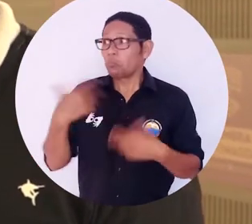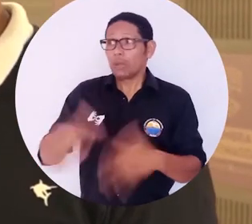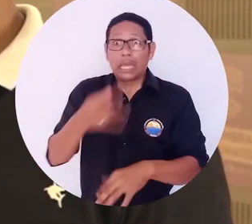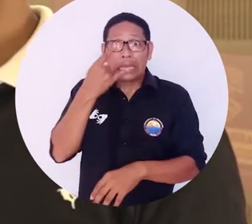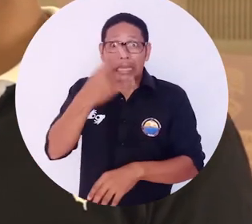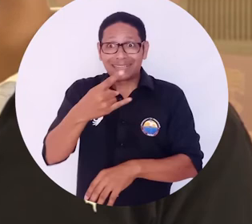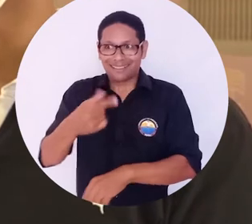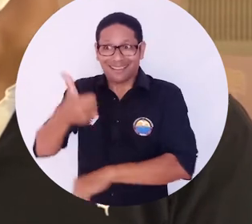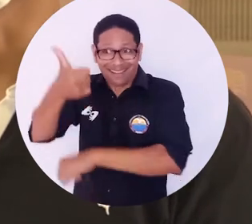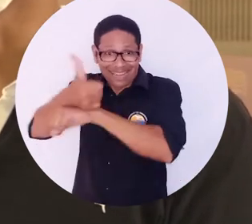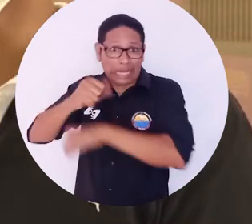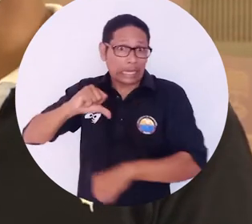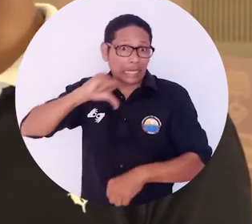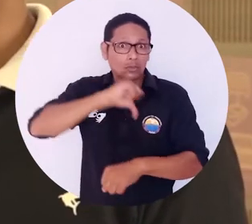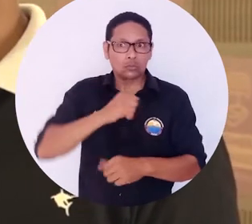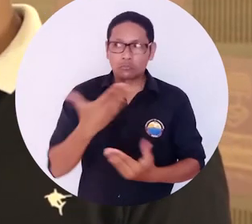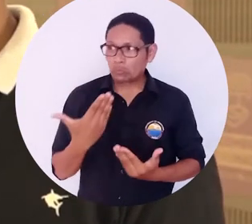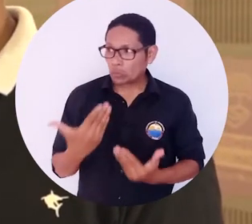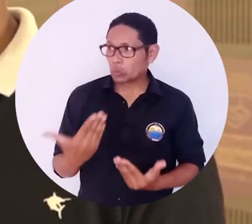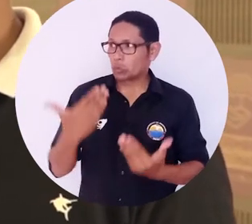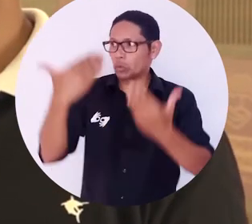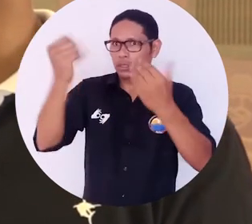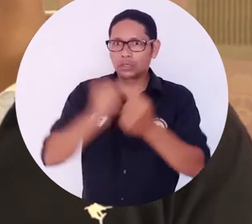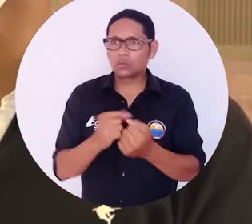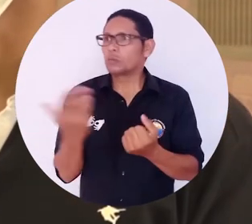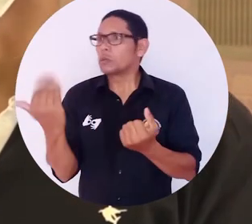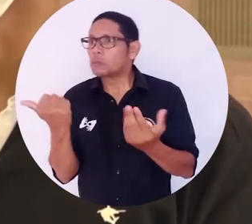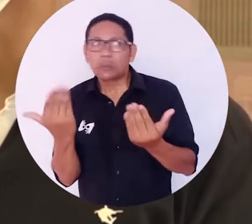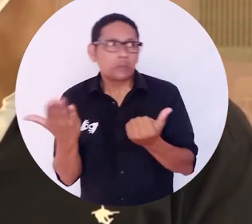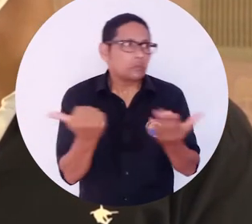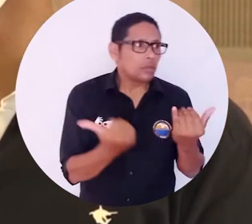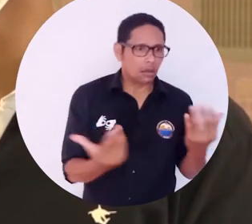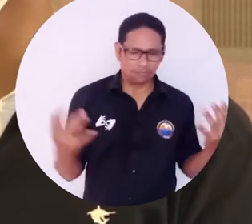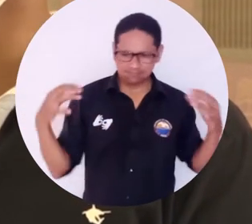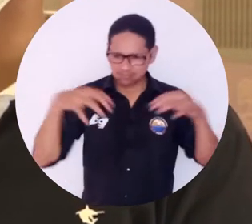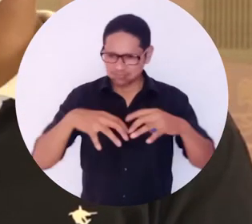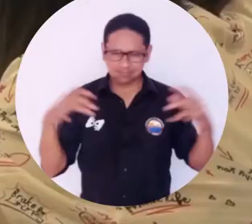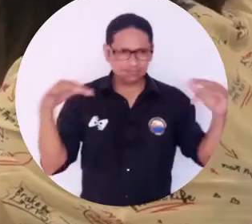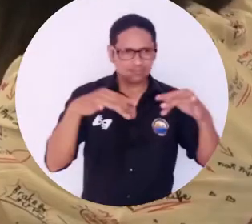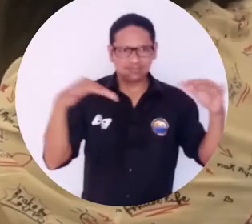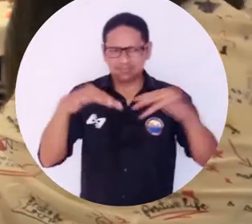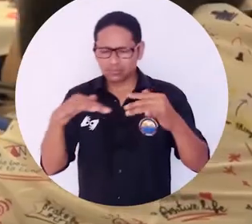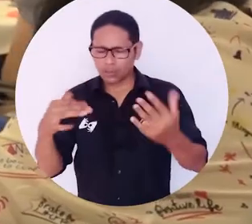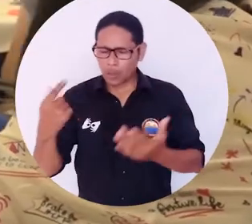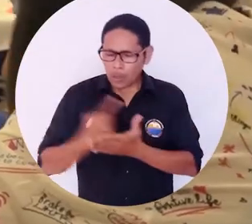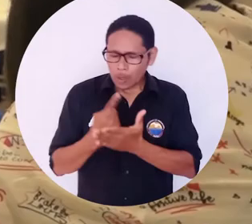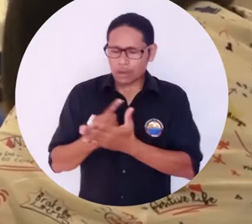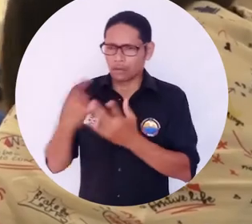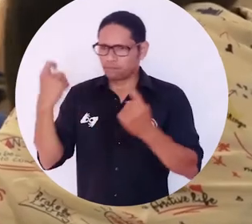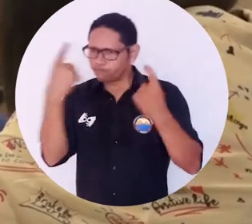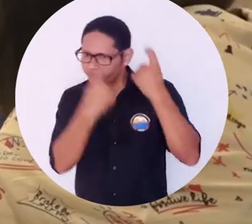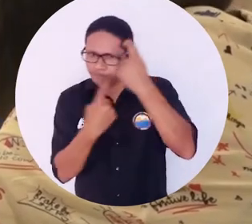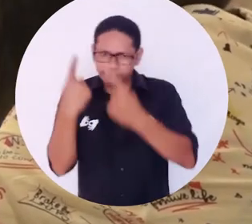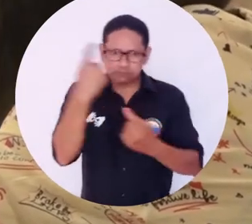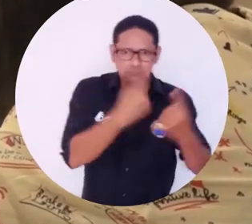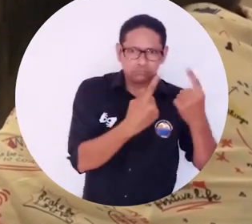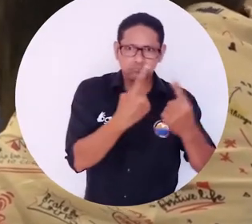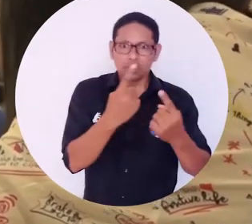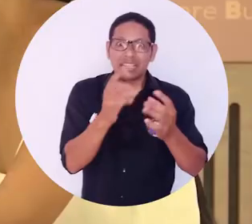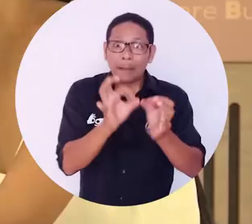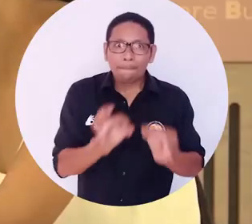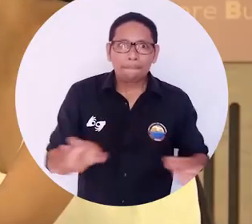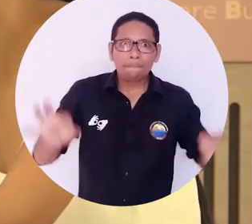haciendo para, digamos, incluir a toda la diversidad dentro de la universidad y en ese pilar, que es el número 2 que hemos socializado en el